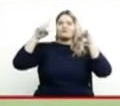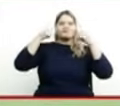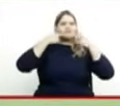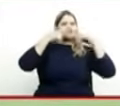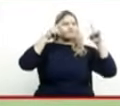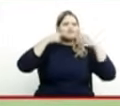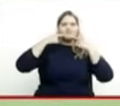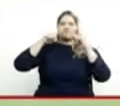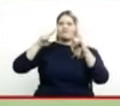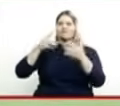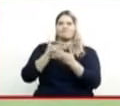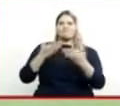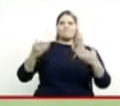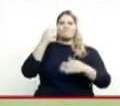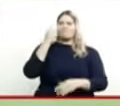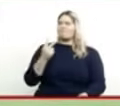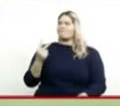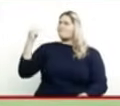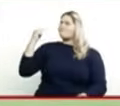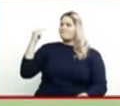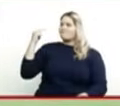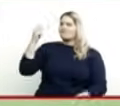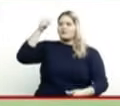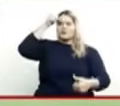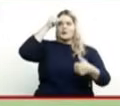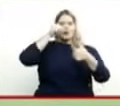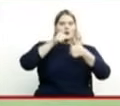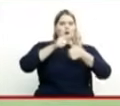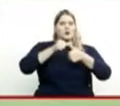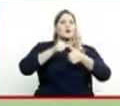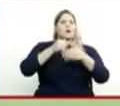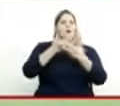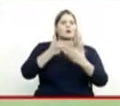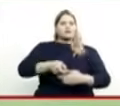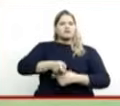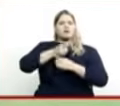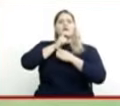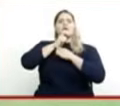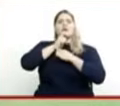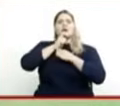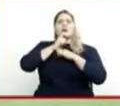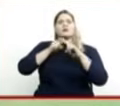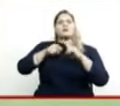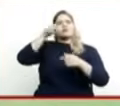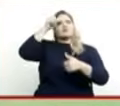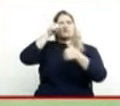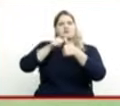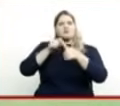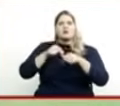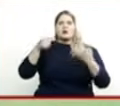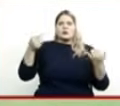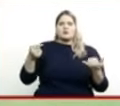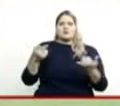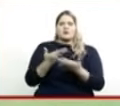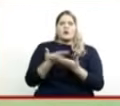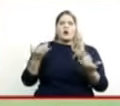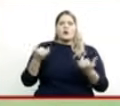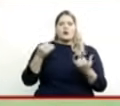los enormes desafíos que hemos enfrentado y precisar lo que nos espera este año